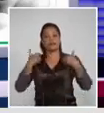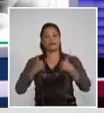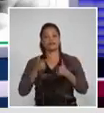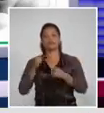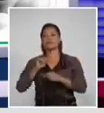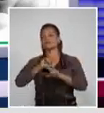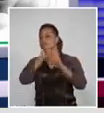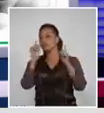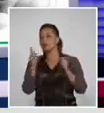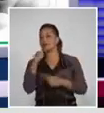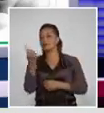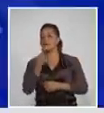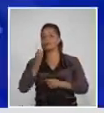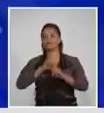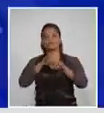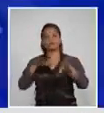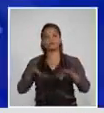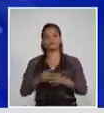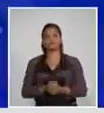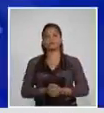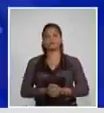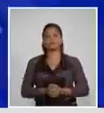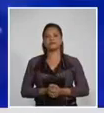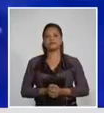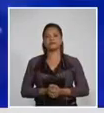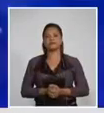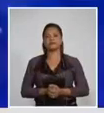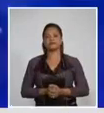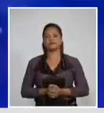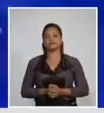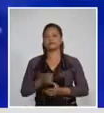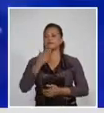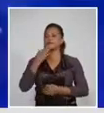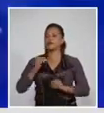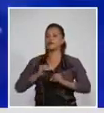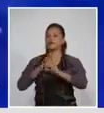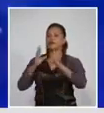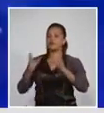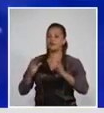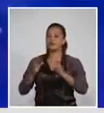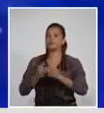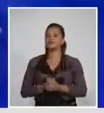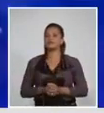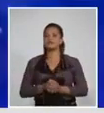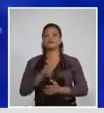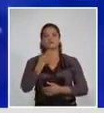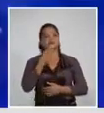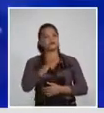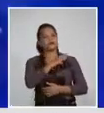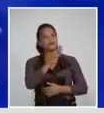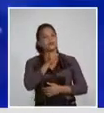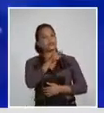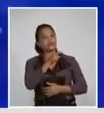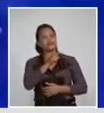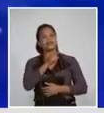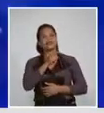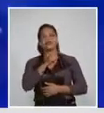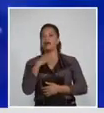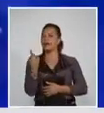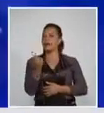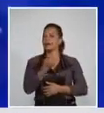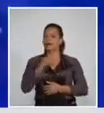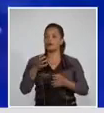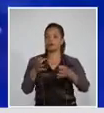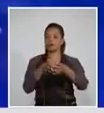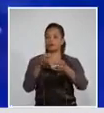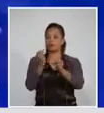epidemiología del Ministerio de Salud Pública. Bienvenido, doctor, muy buenos días. Buenos días a ti, Gisela, a todo el equipo que nos acompaña, a